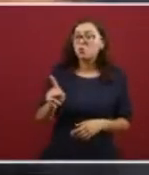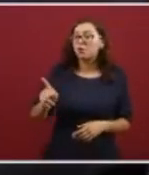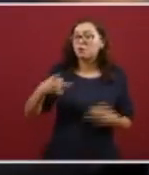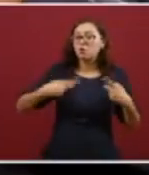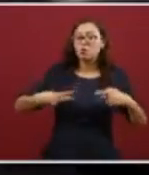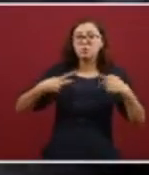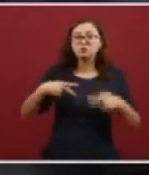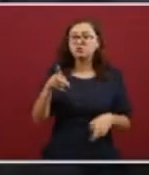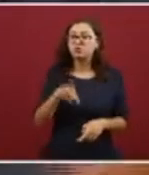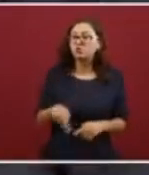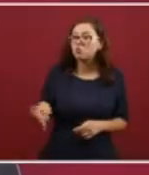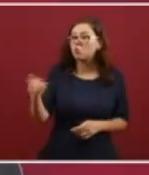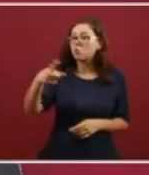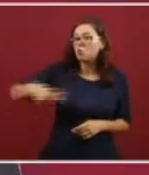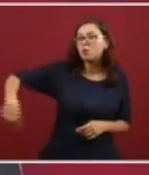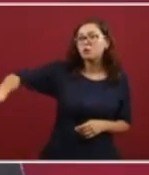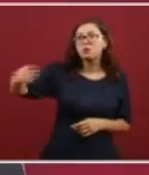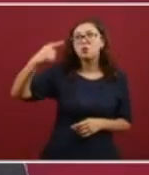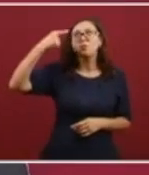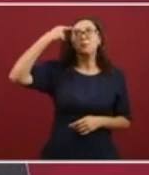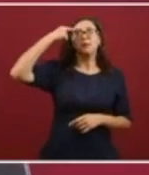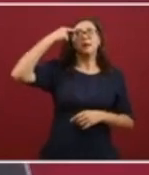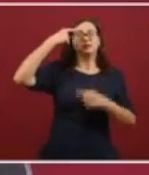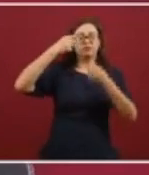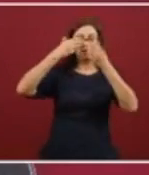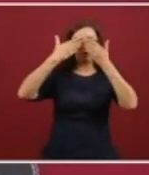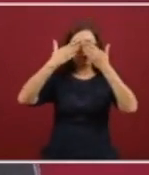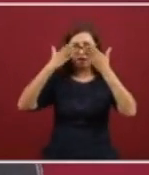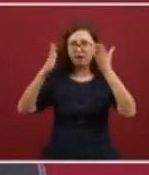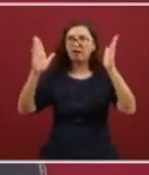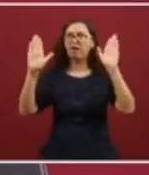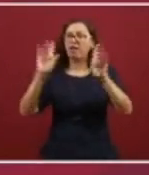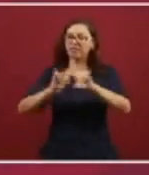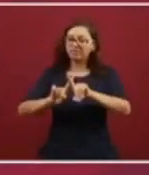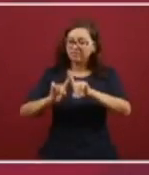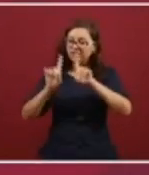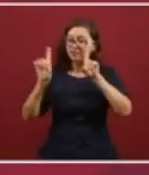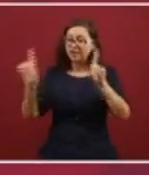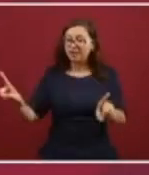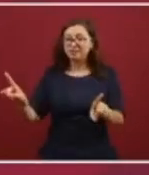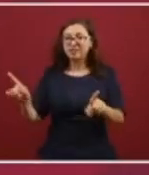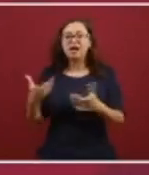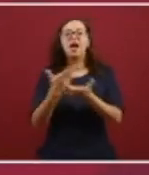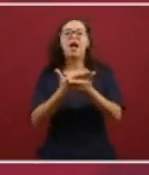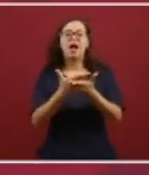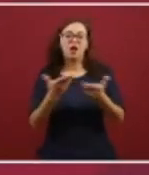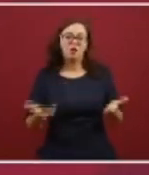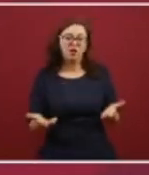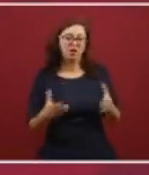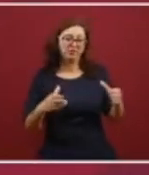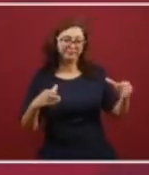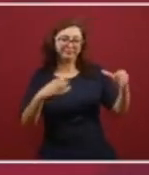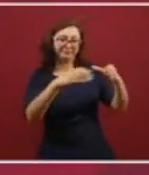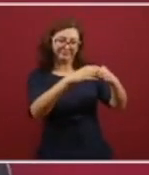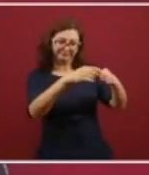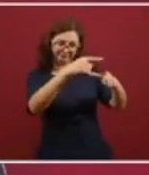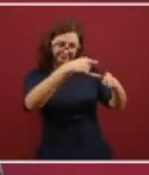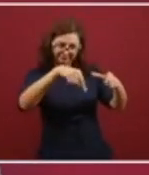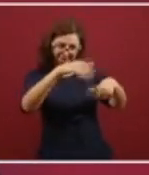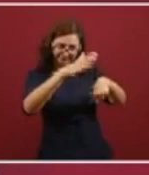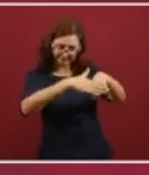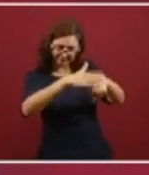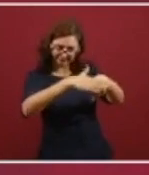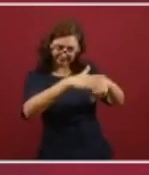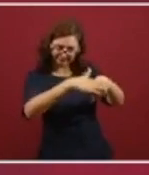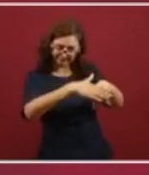un cambio de mentalidad. Entonces, lo que hay que hacer es tocarles la puerta, hacerles el favor, con todo